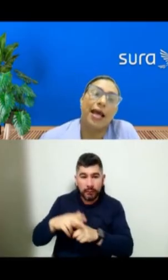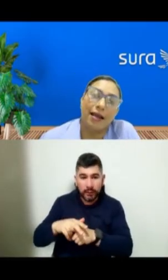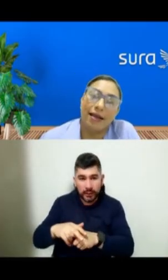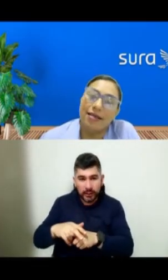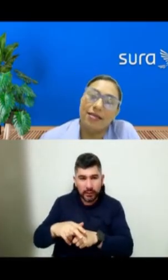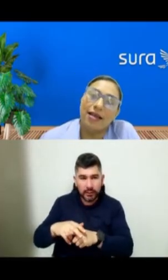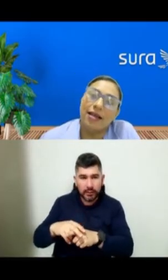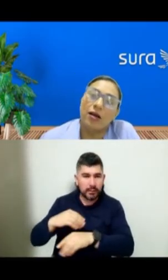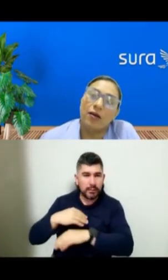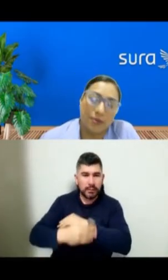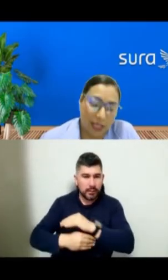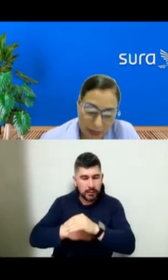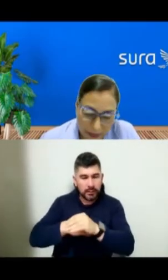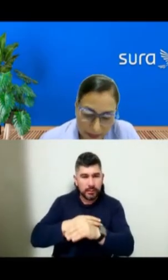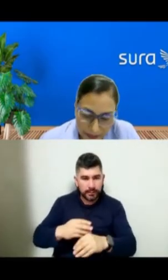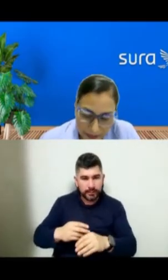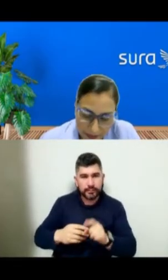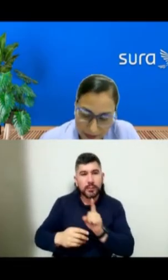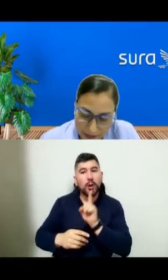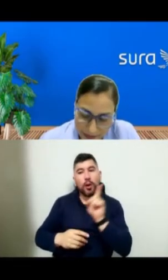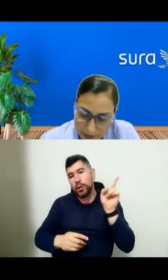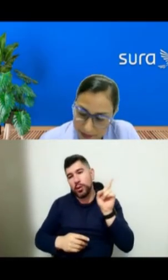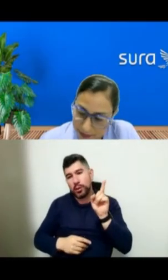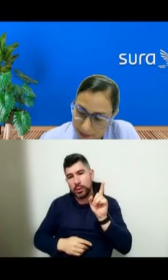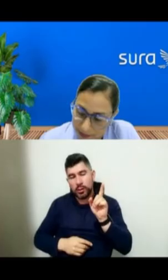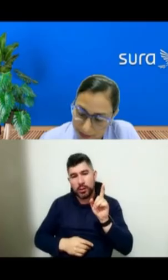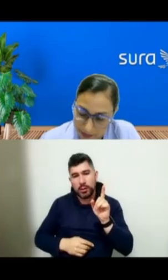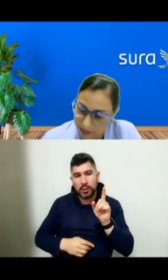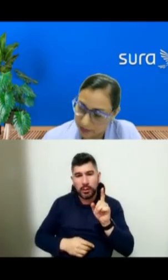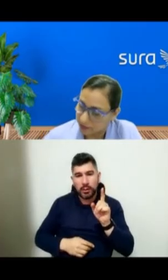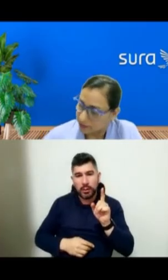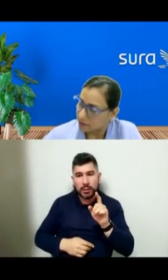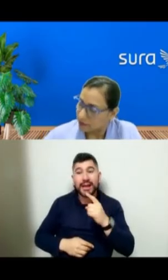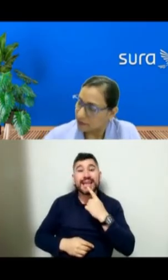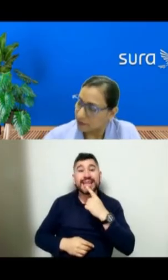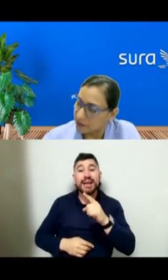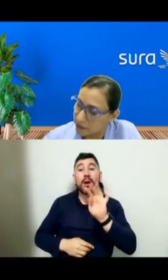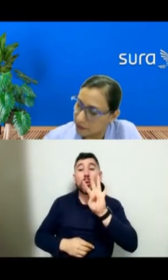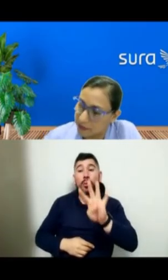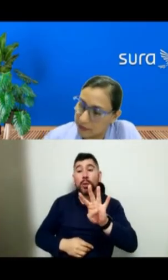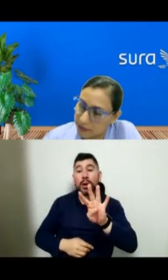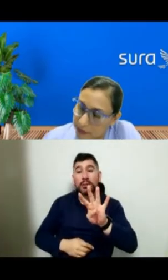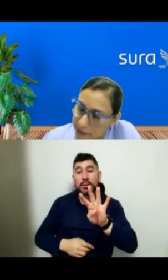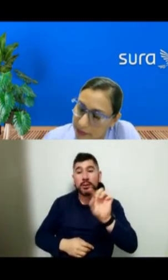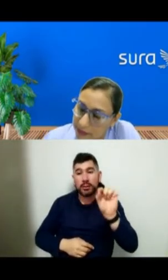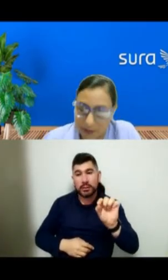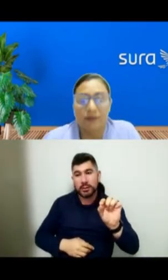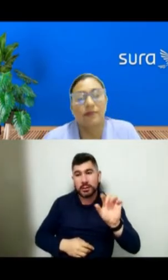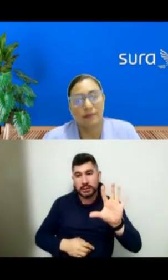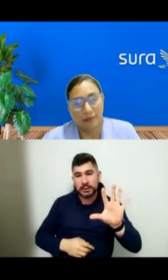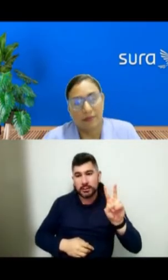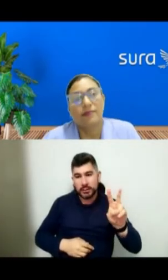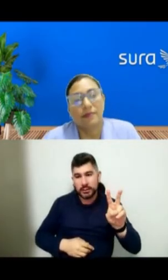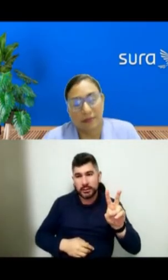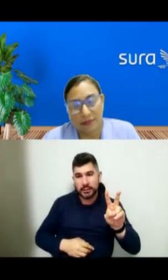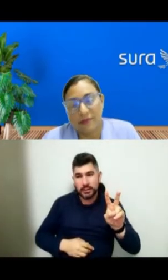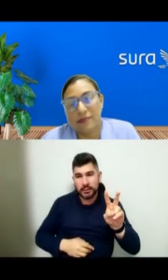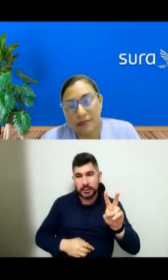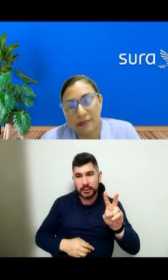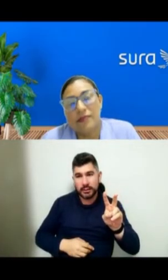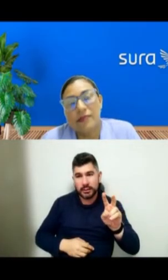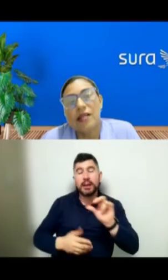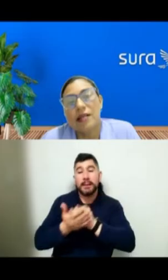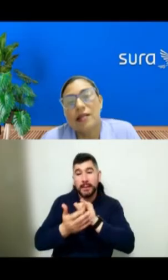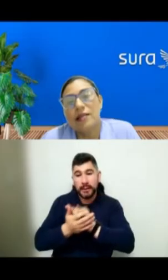luxación. El E15, ¿sí? Son las 4:52 para que porfa agilices un poco con